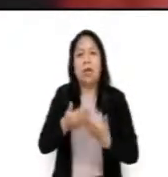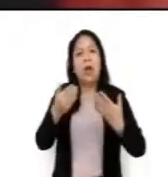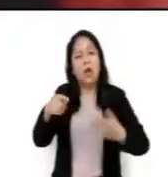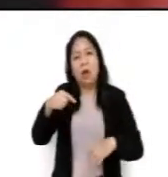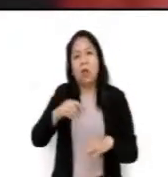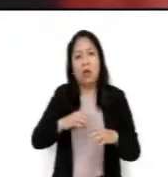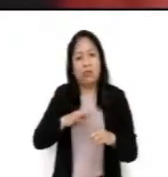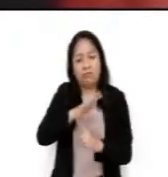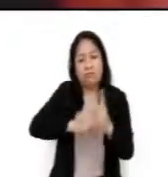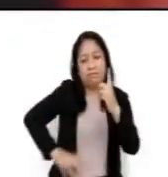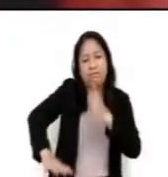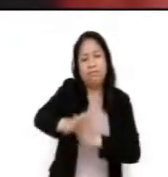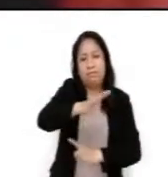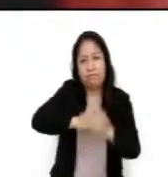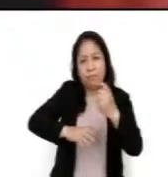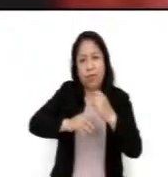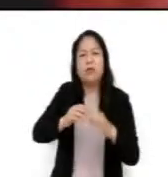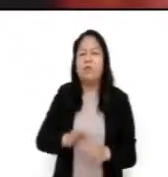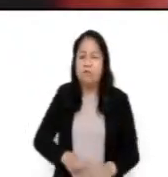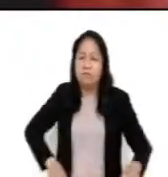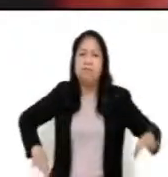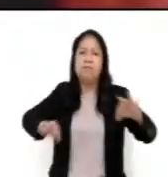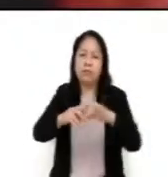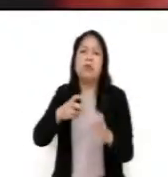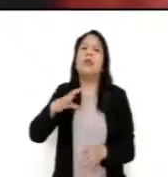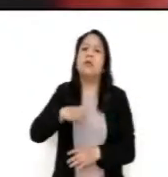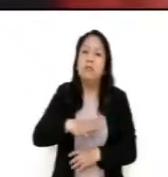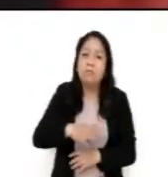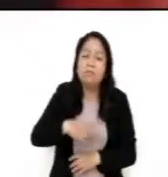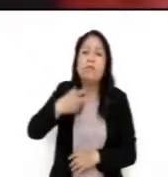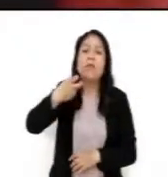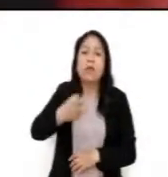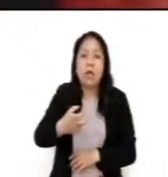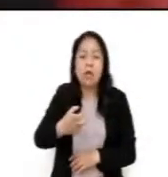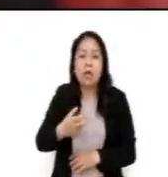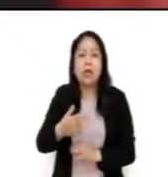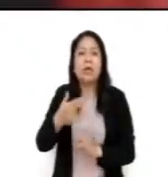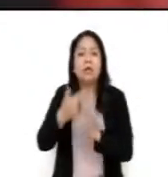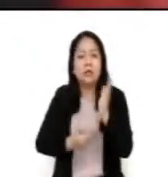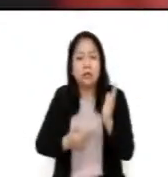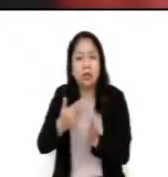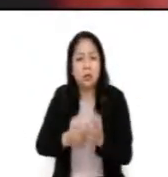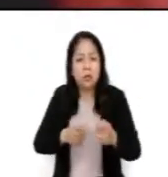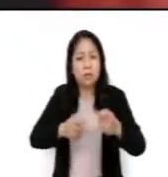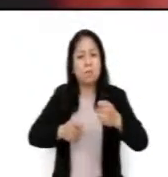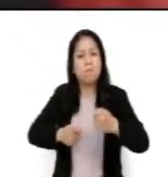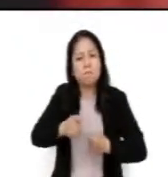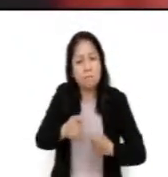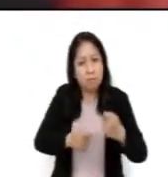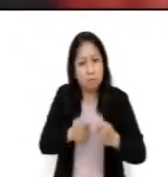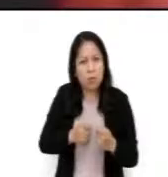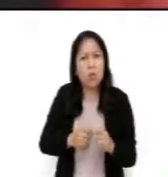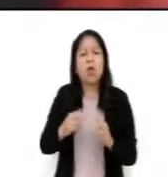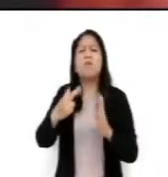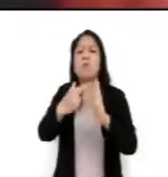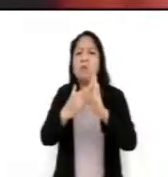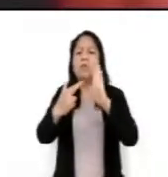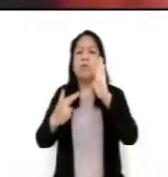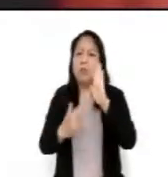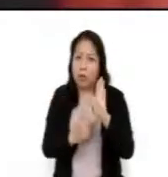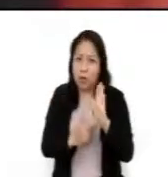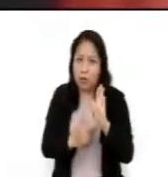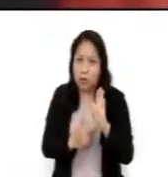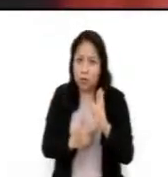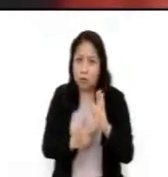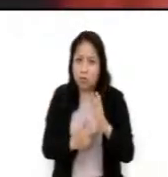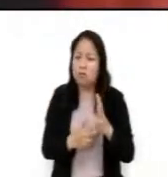suma importancia que contemos con instrumentos que verdaderamente regulen y que reflejen en las normas lo que